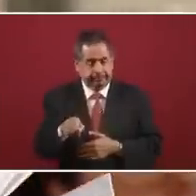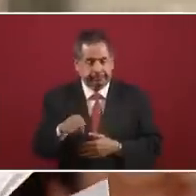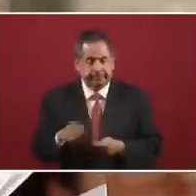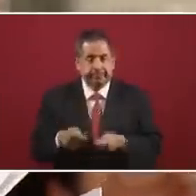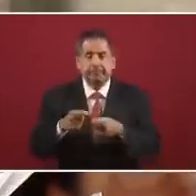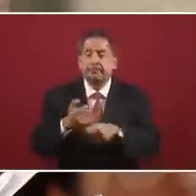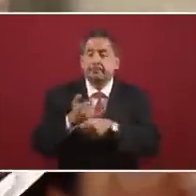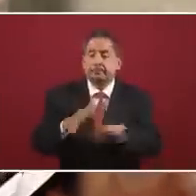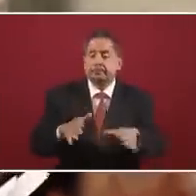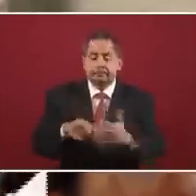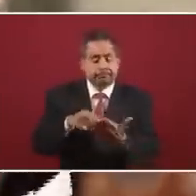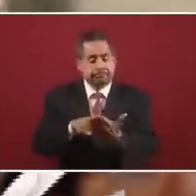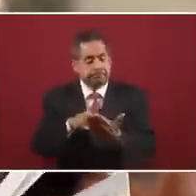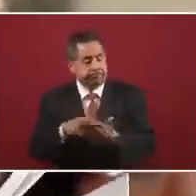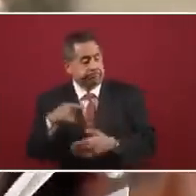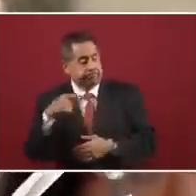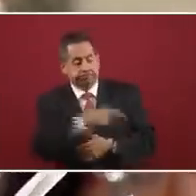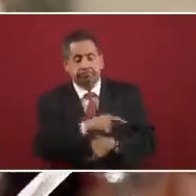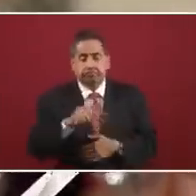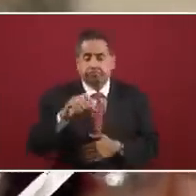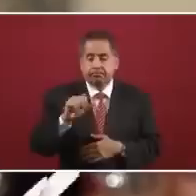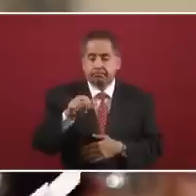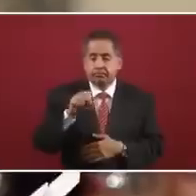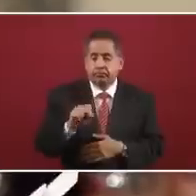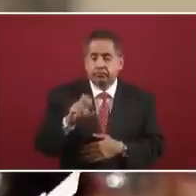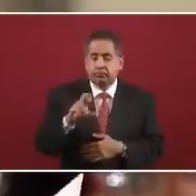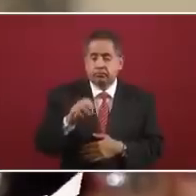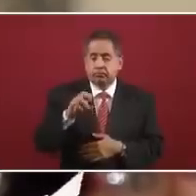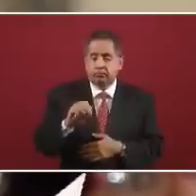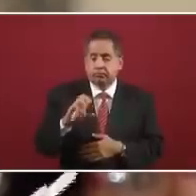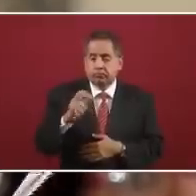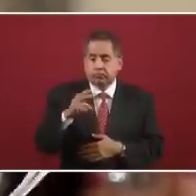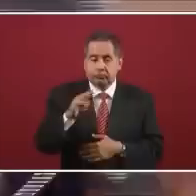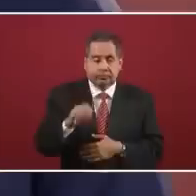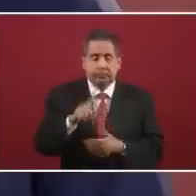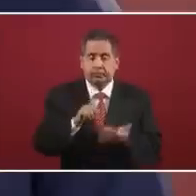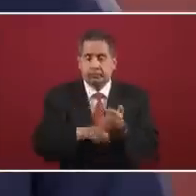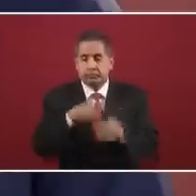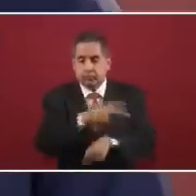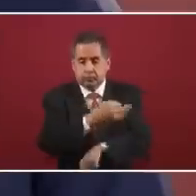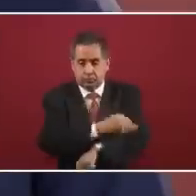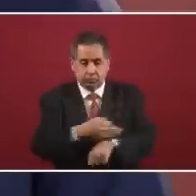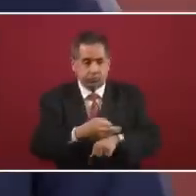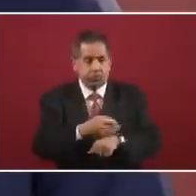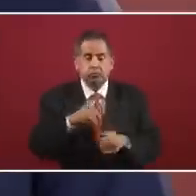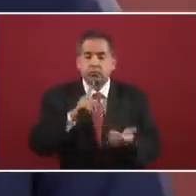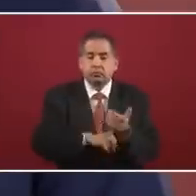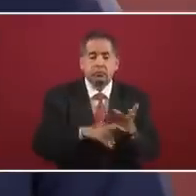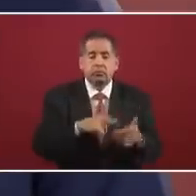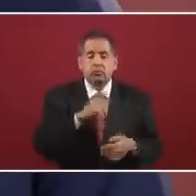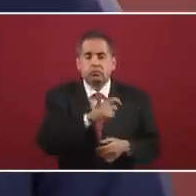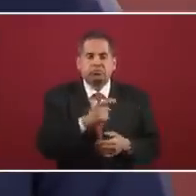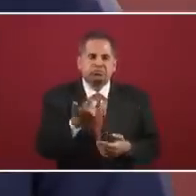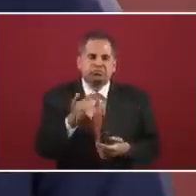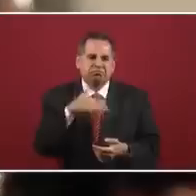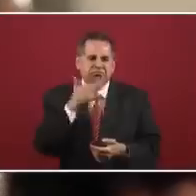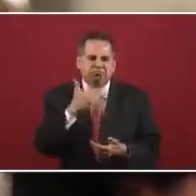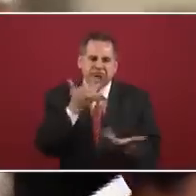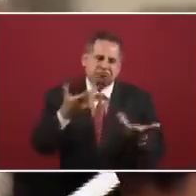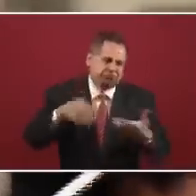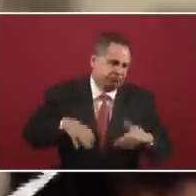información en contra de carlos romero deschamps y su familia por enriquecimiento